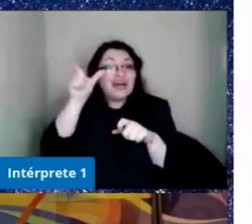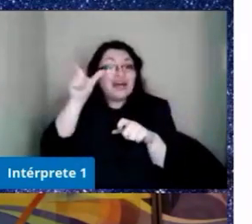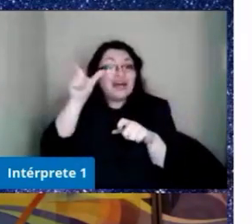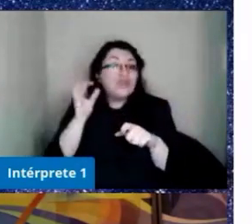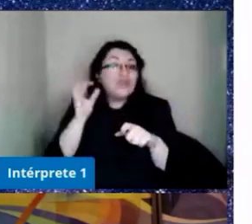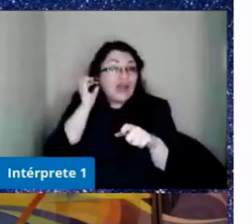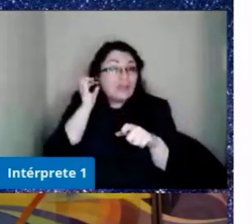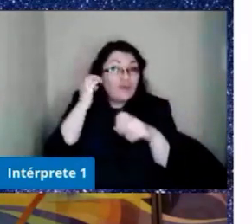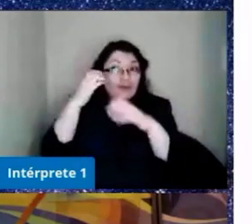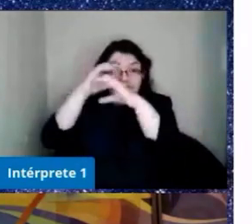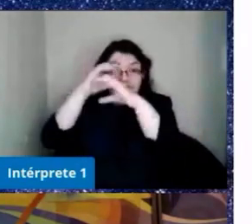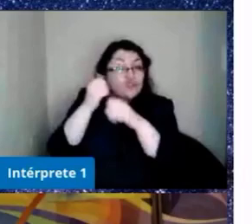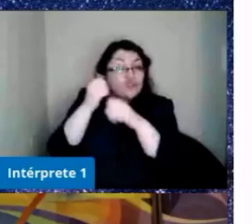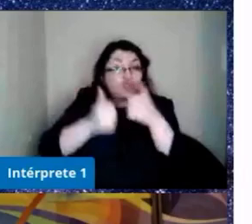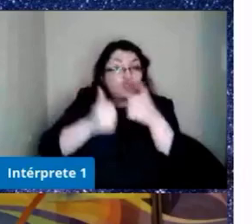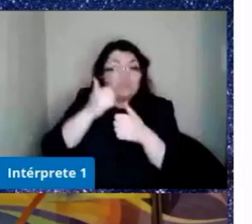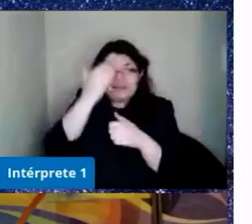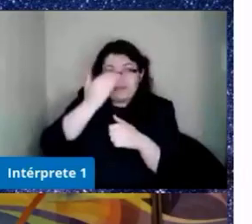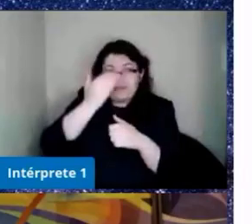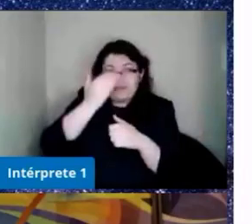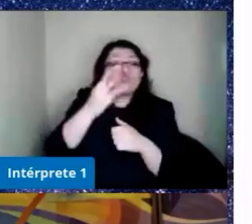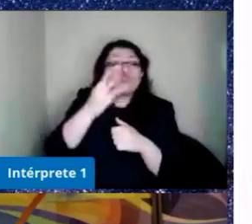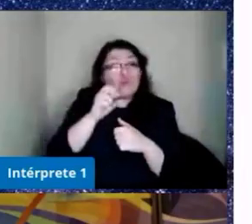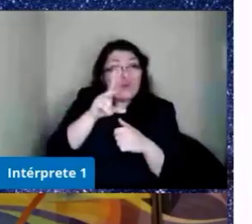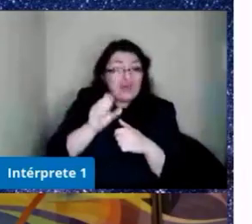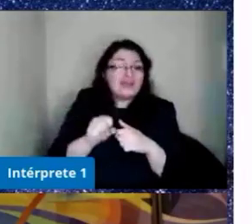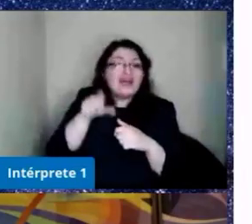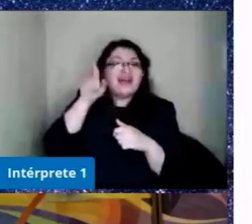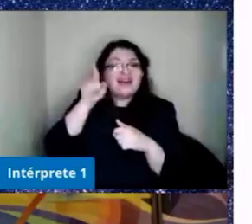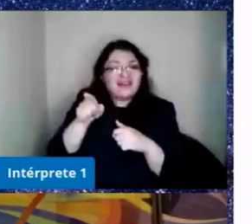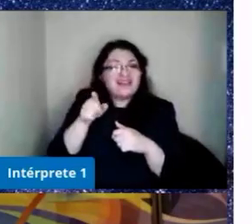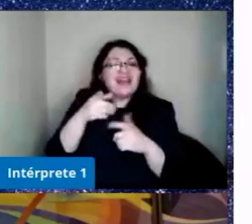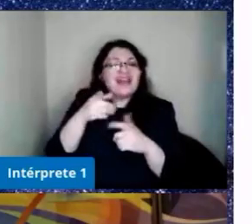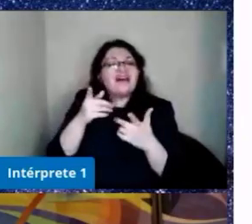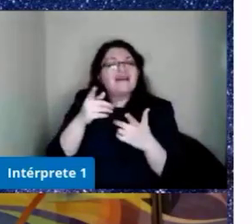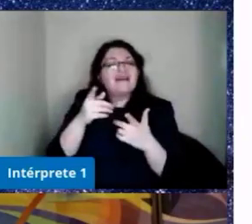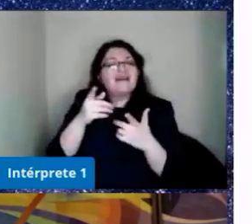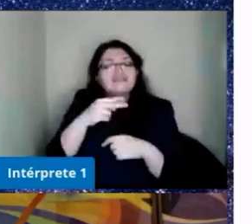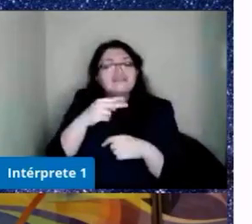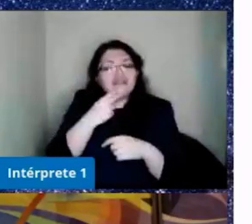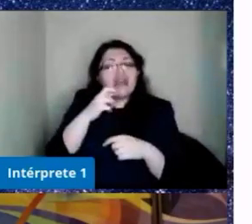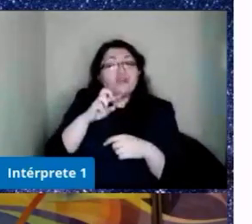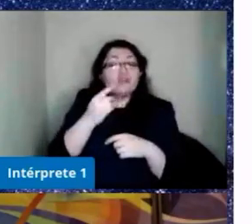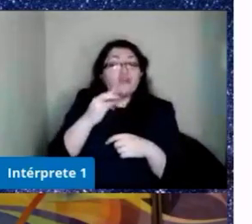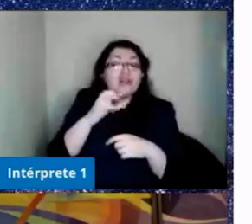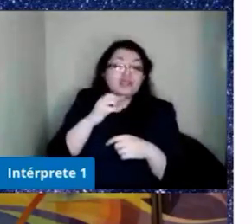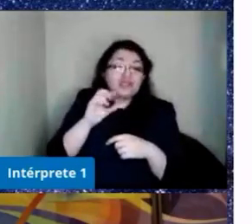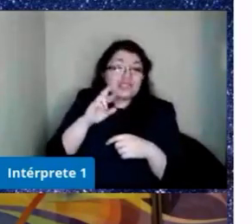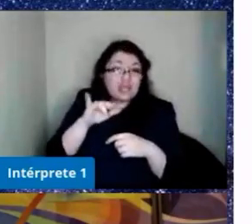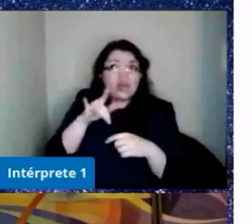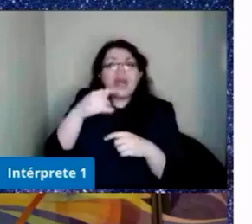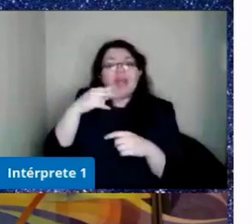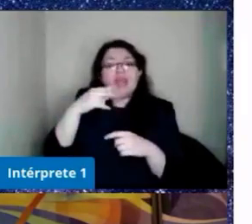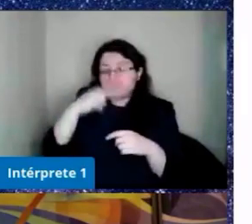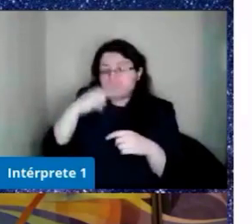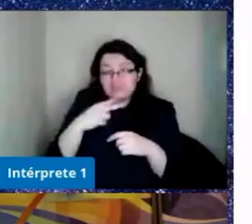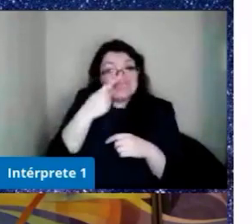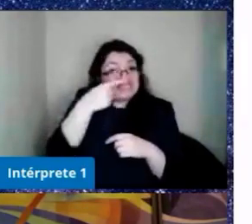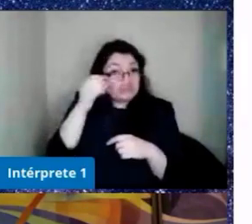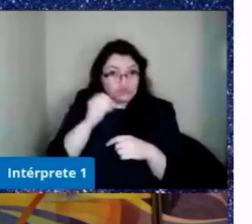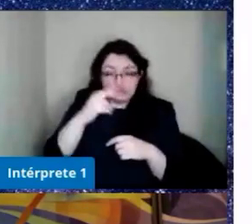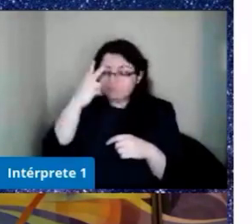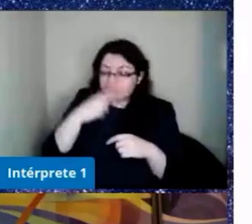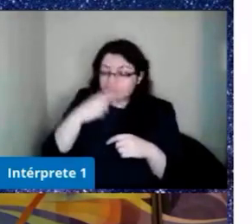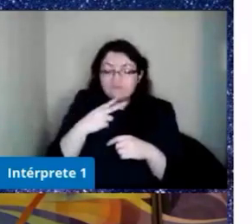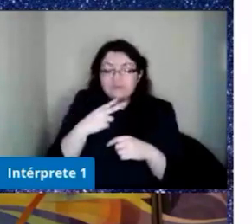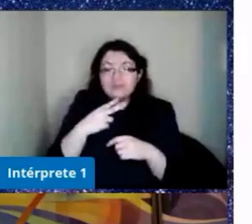Merced. Ella es astrónoma, es de Puerto Rico, tiene ceguera total. Ella no ve absolutamente nada, pero